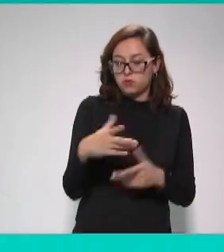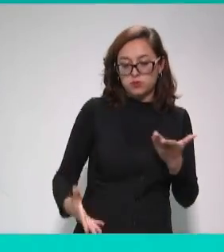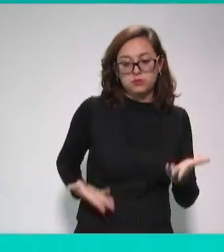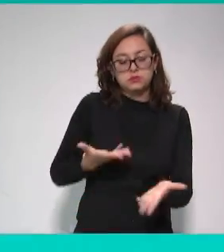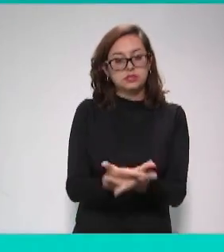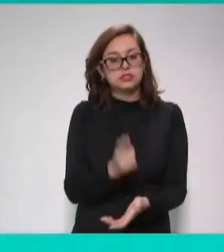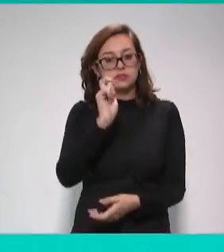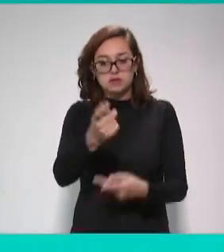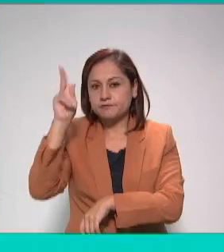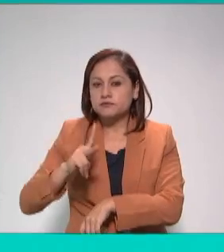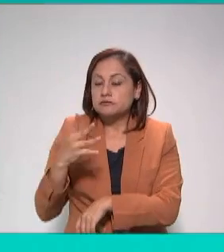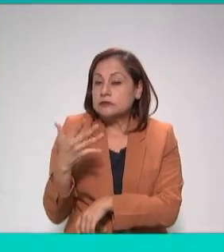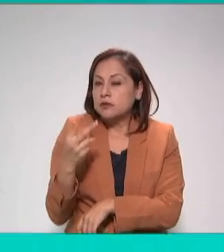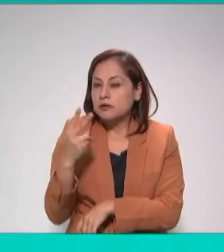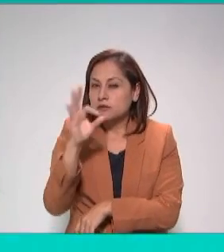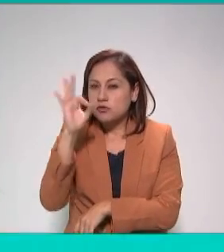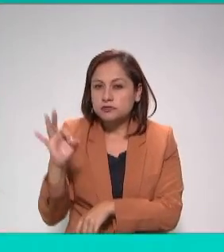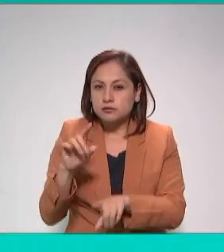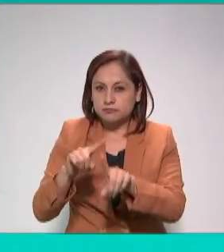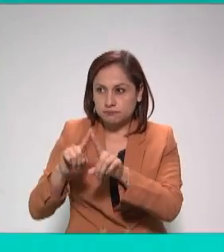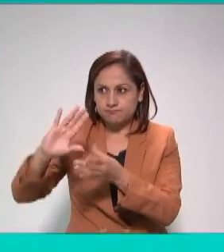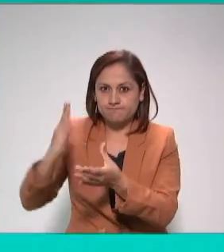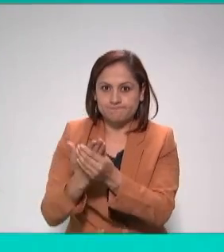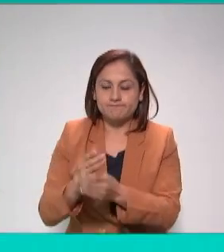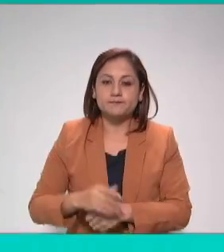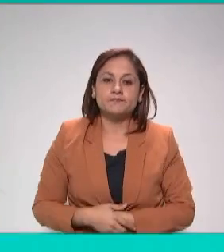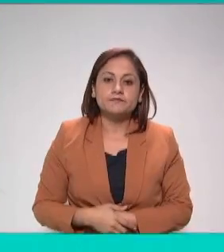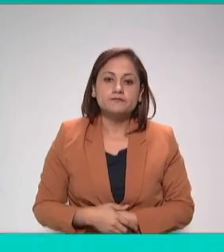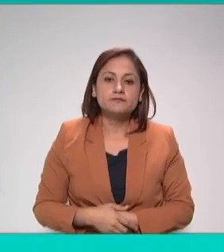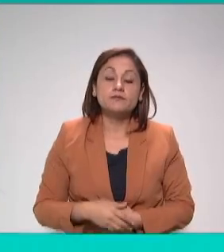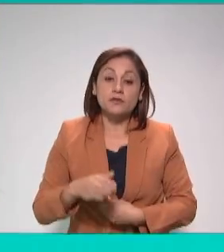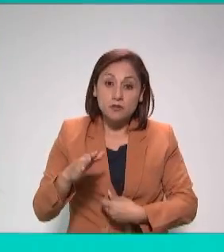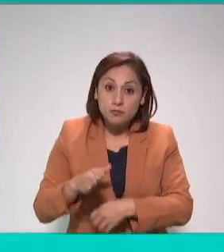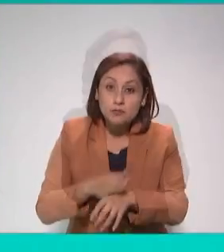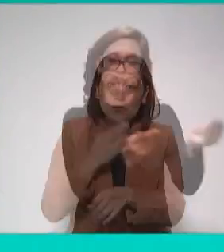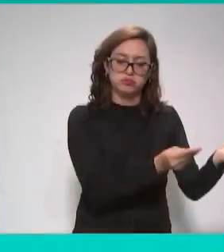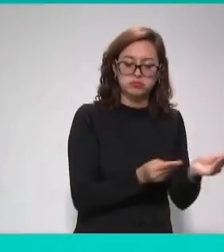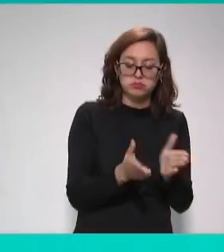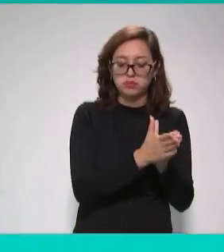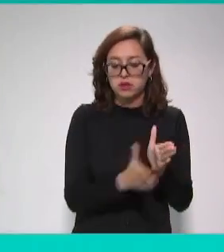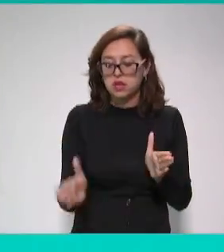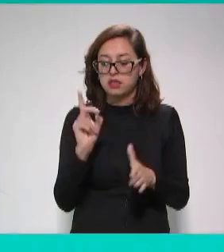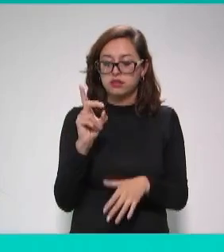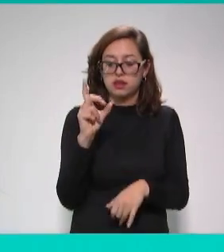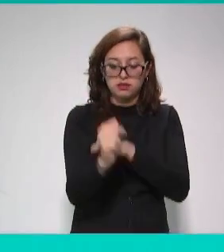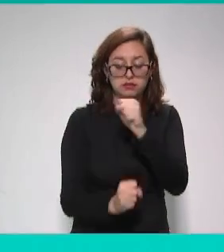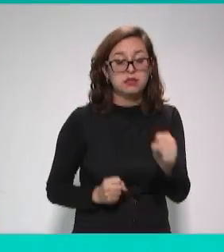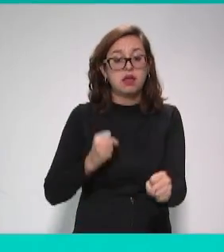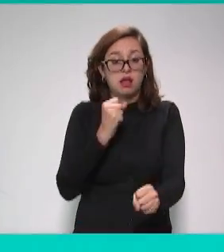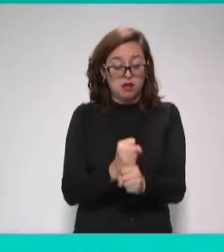un ex trabajador de la secretaría precisando que la persona habría elaborado en la dependencia durante el gobierno de porfirio díaz y posteriormente en las